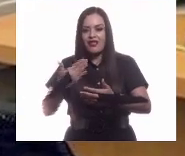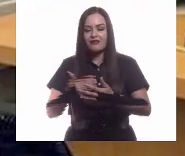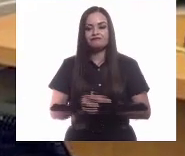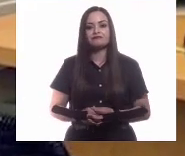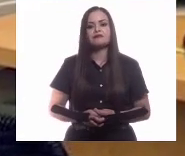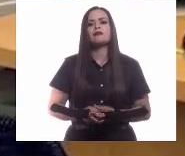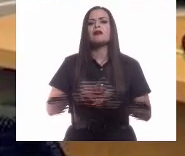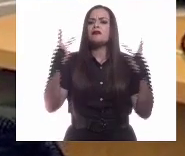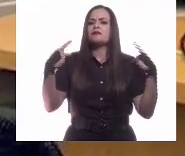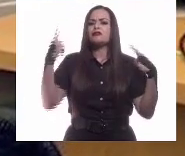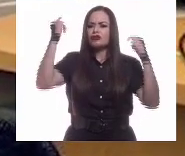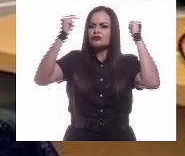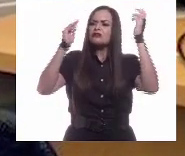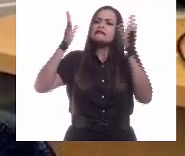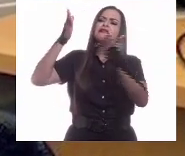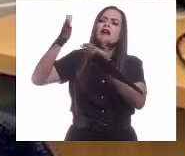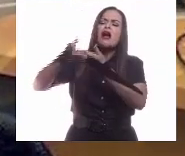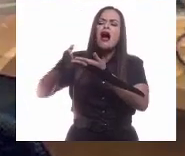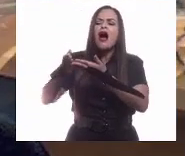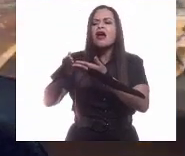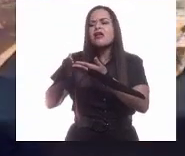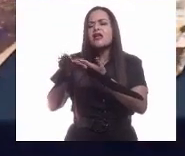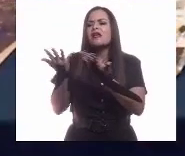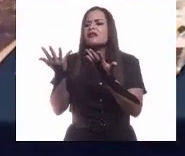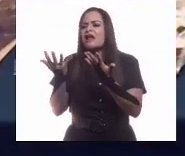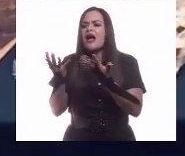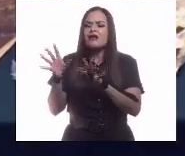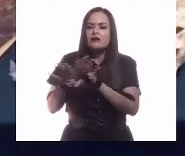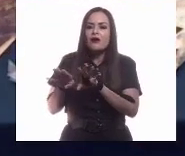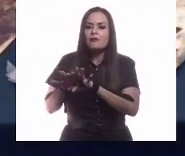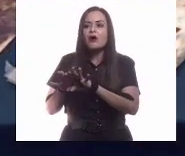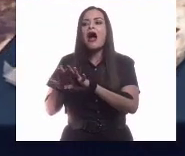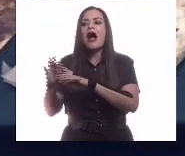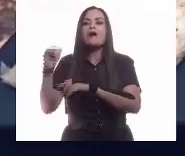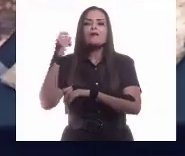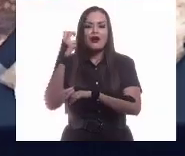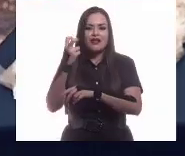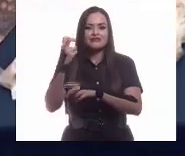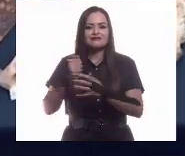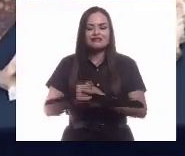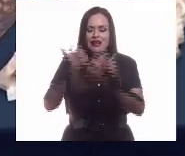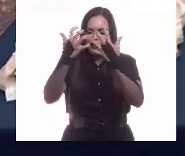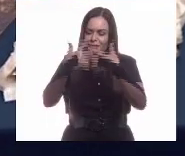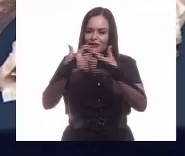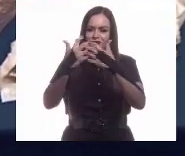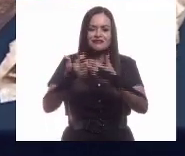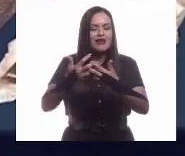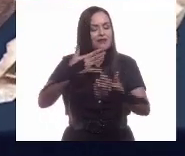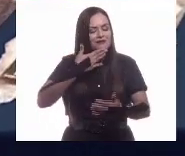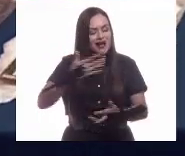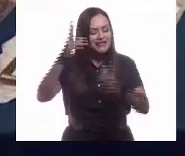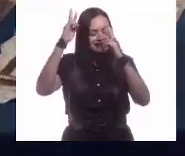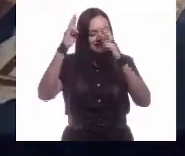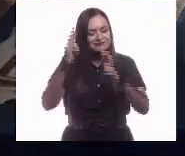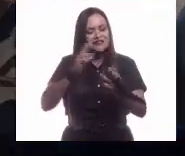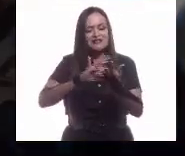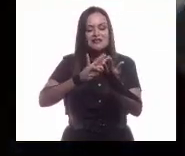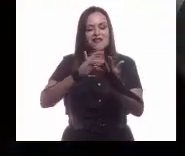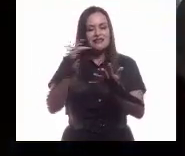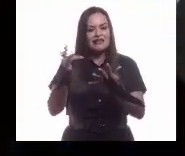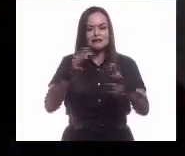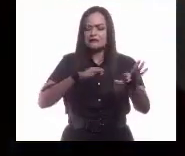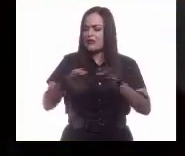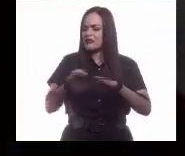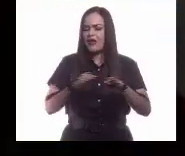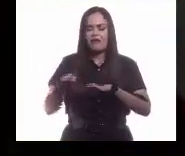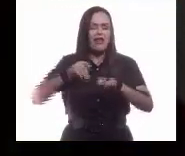visitantes internacionales a nuestro estado. Para nuestros empresarios, todo mi reconocimiento y seguimos trabajando juntos.